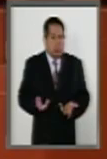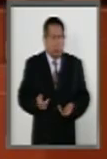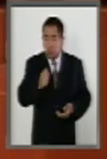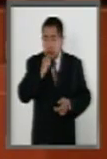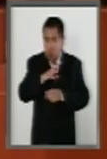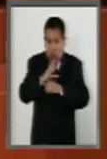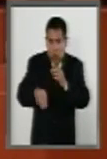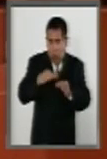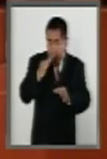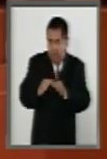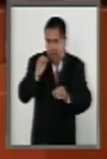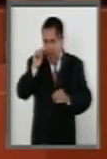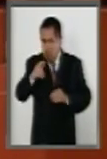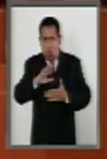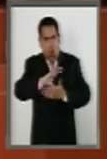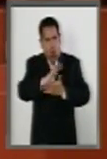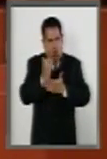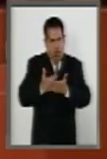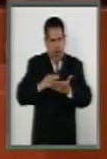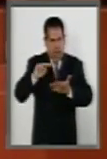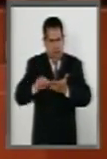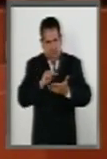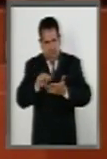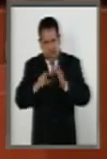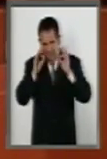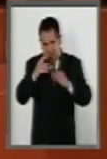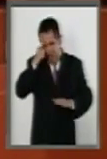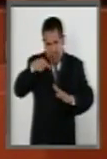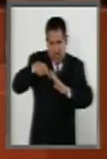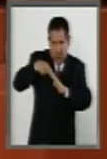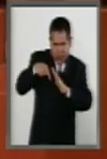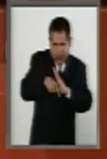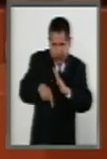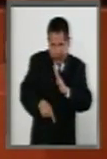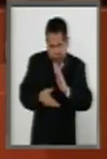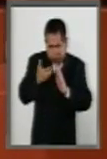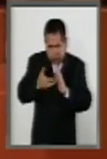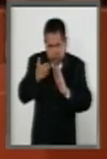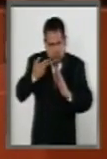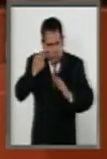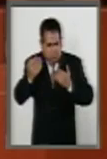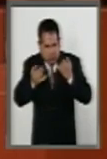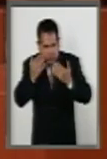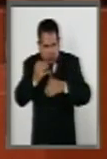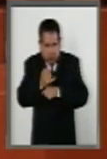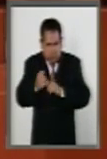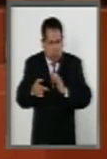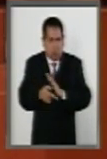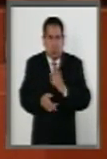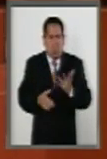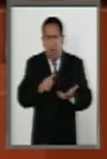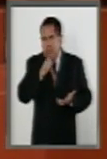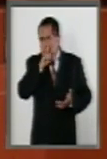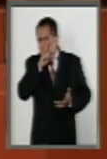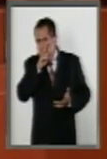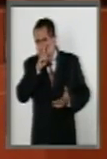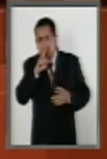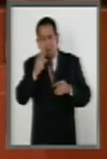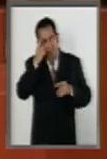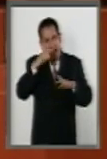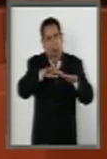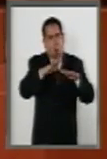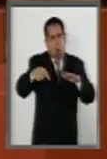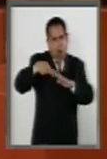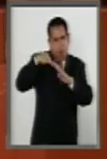concretado ningún contrato para la exploración de estas áreas no convencionales ni en aguas